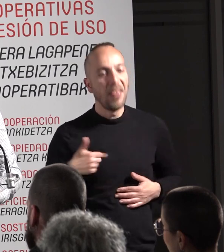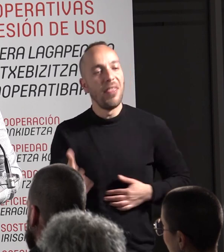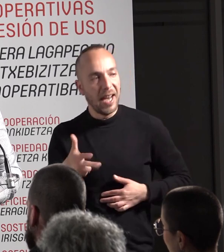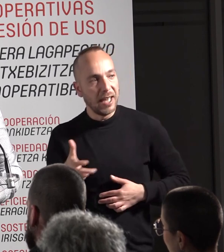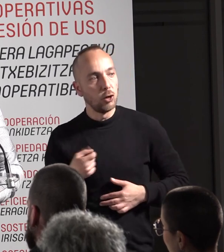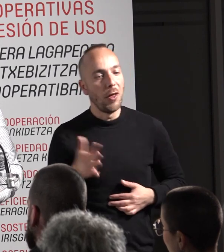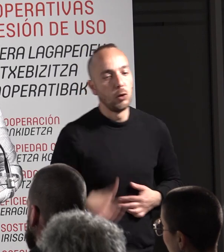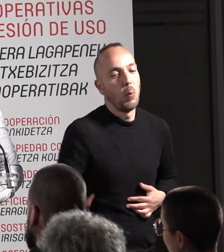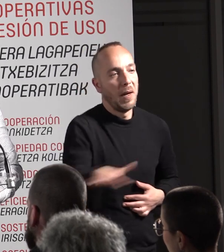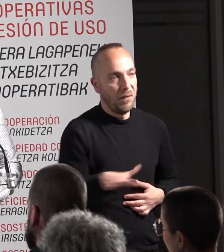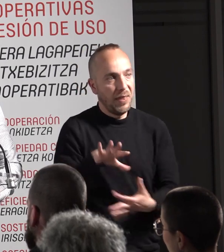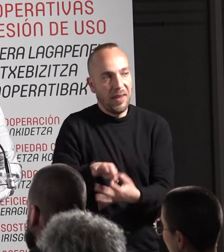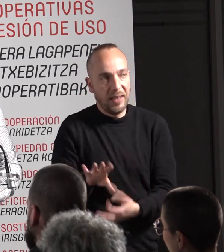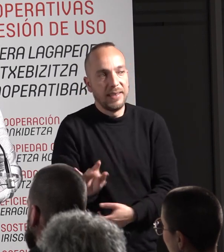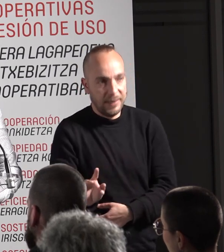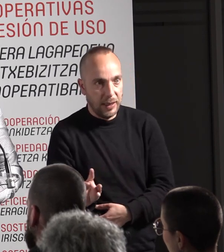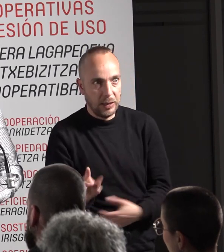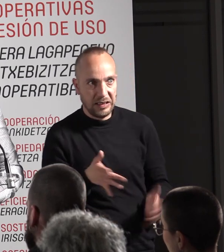cubrir